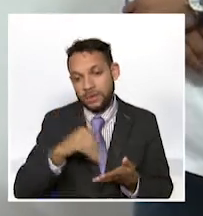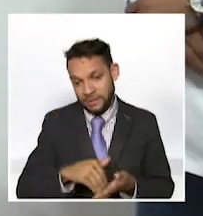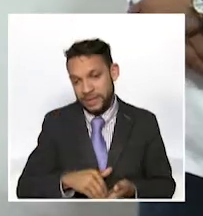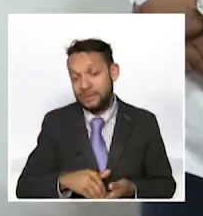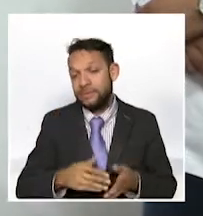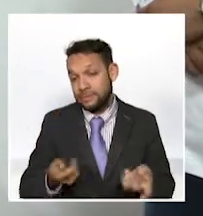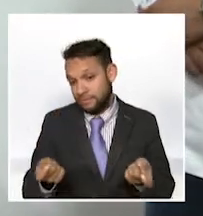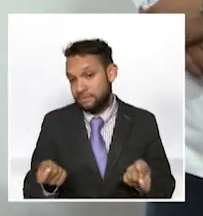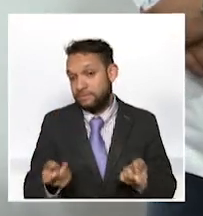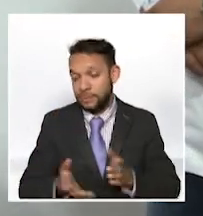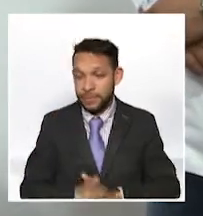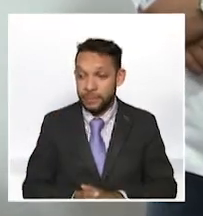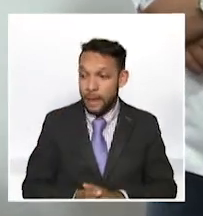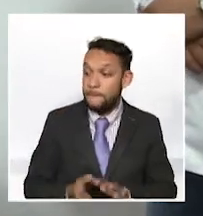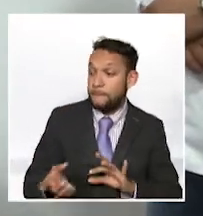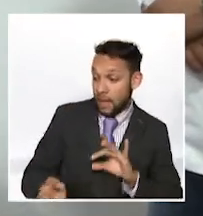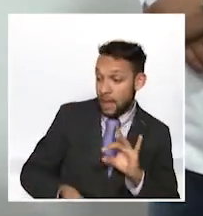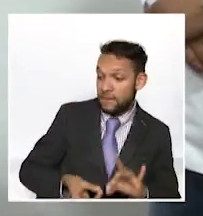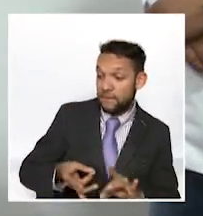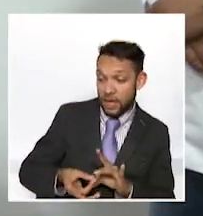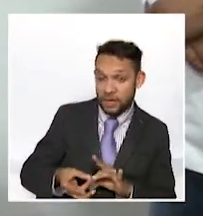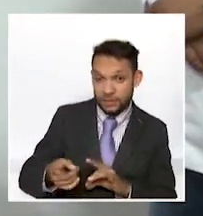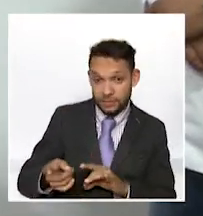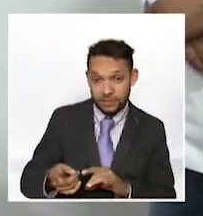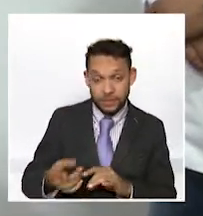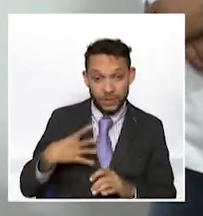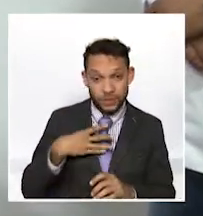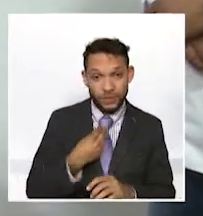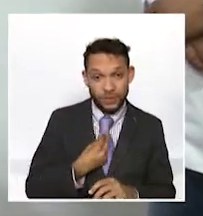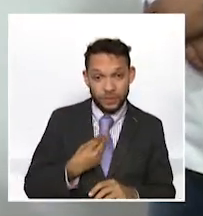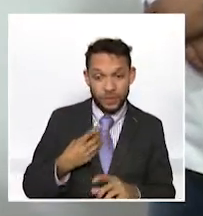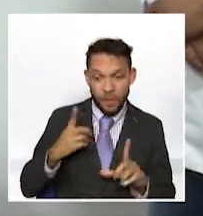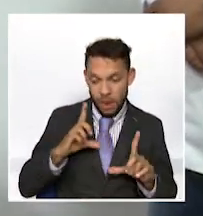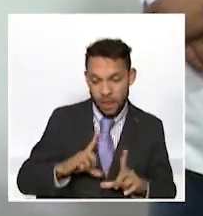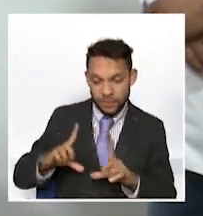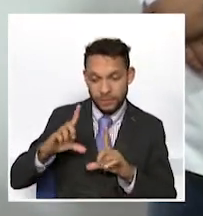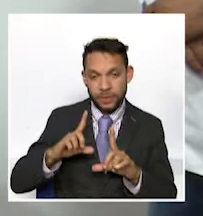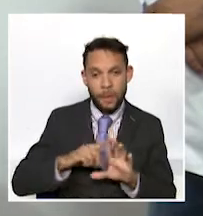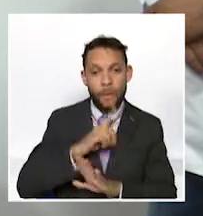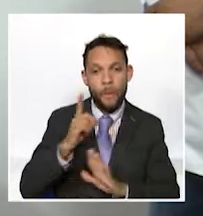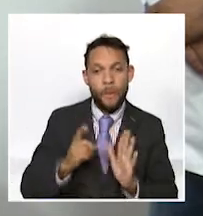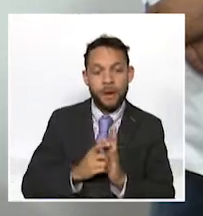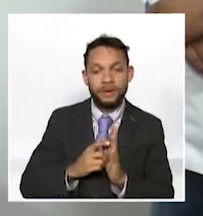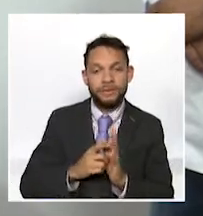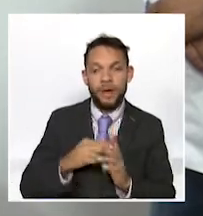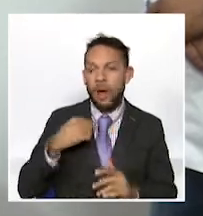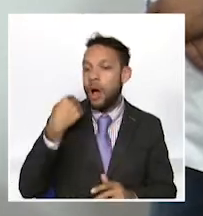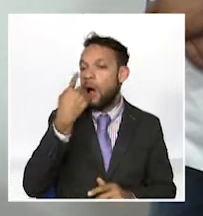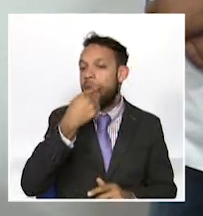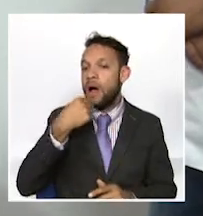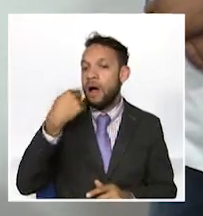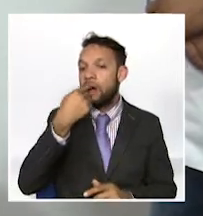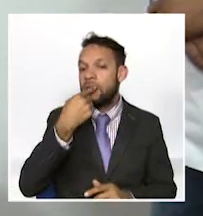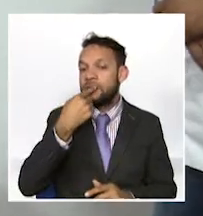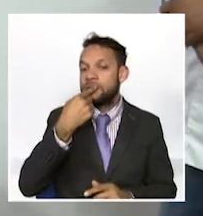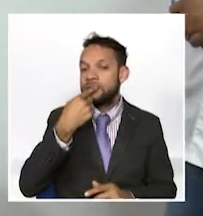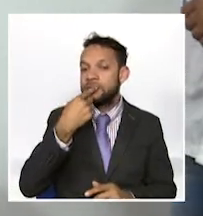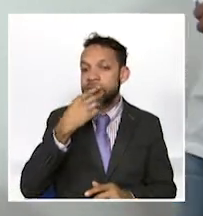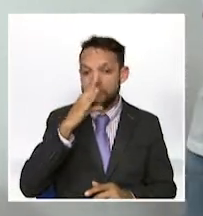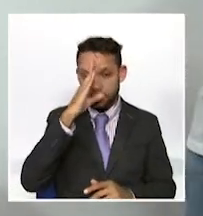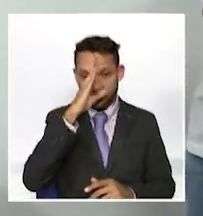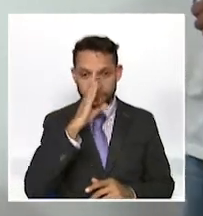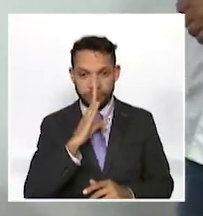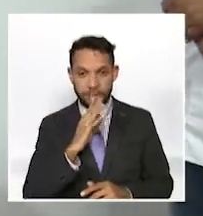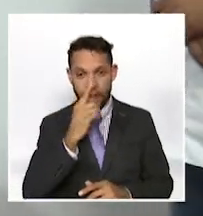Bueno, perfecto. Entonces, durante la valoración odontológica detectamos que ella, y si la miramos de perfil, por